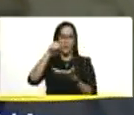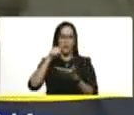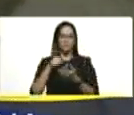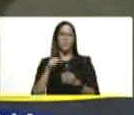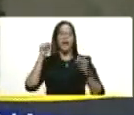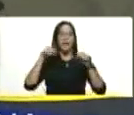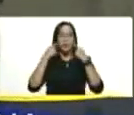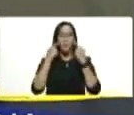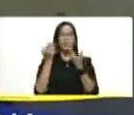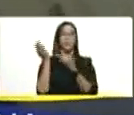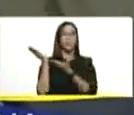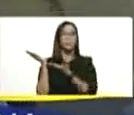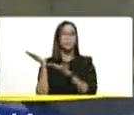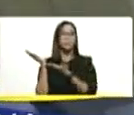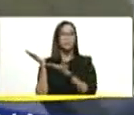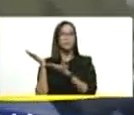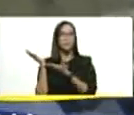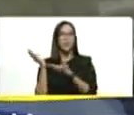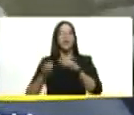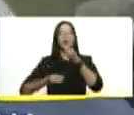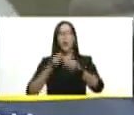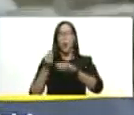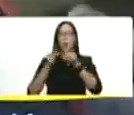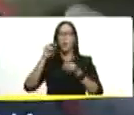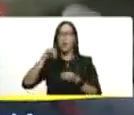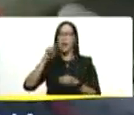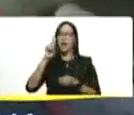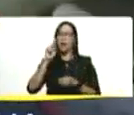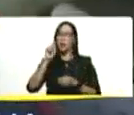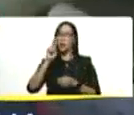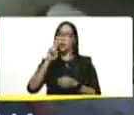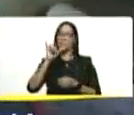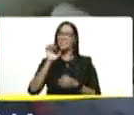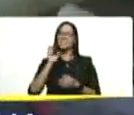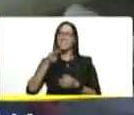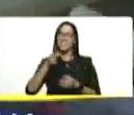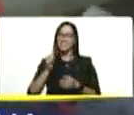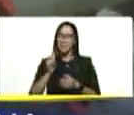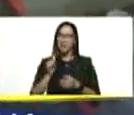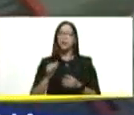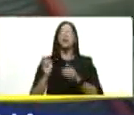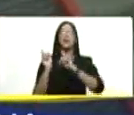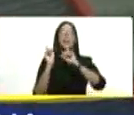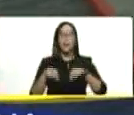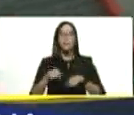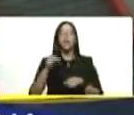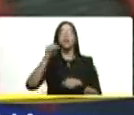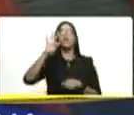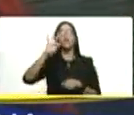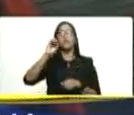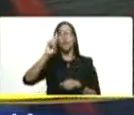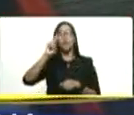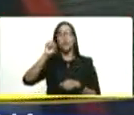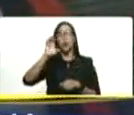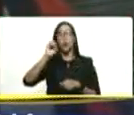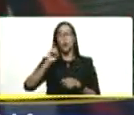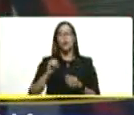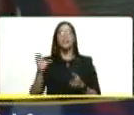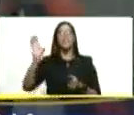podemos ver entonces cómo la NutriChicha, el NutriFororo, que también va a estar, el NutriCereal y la crema de